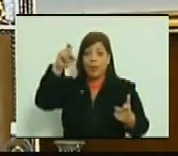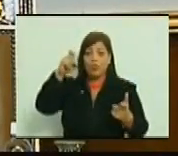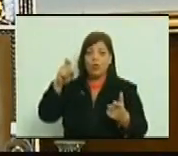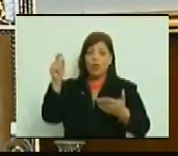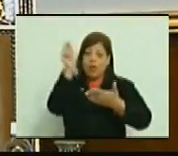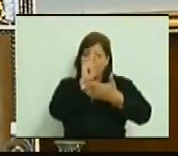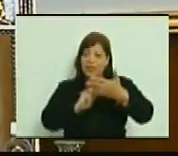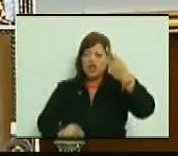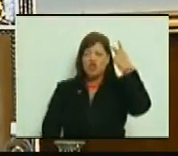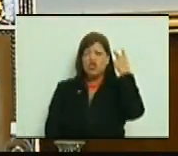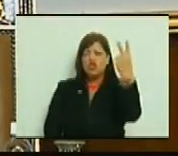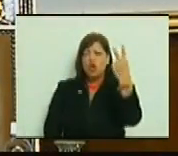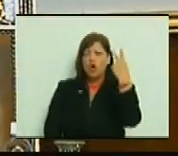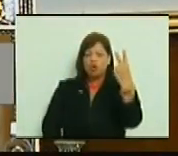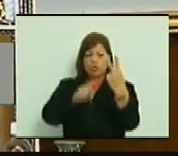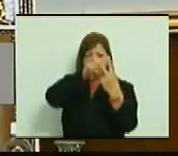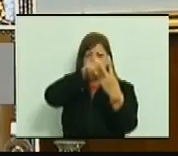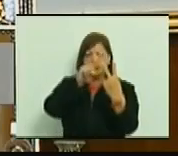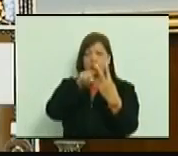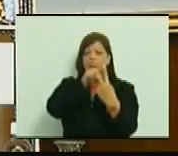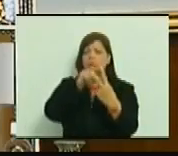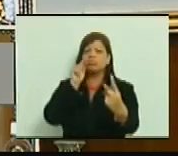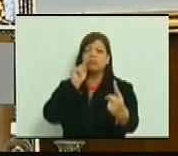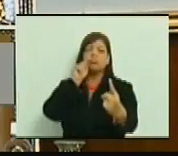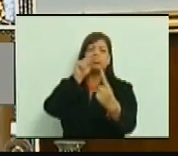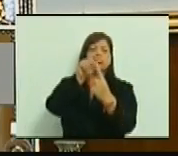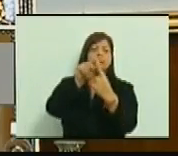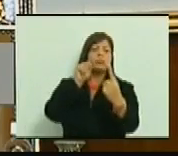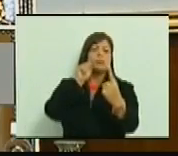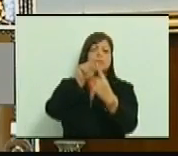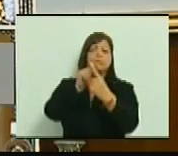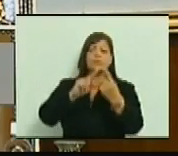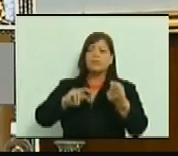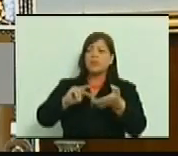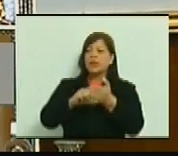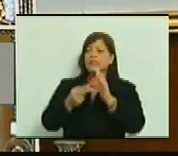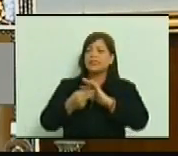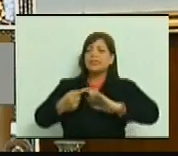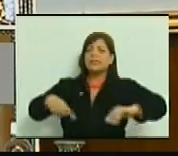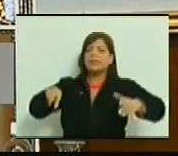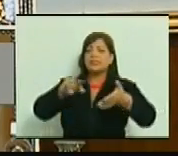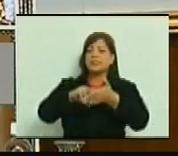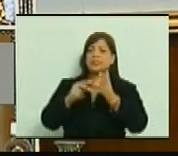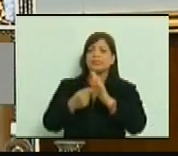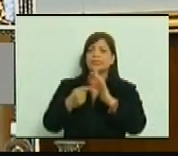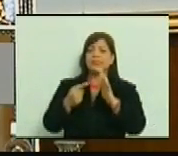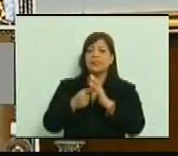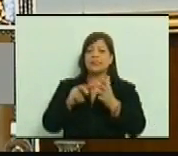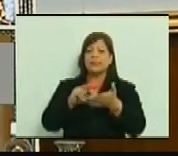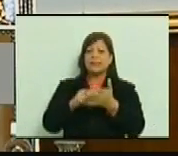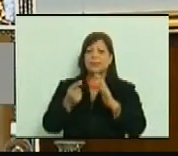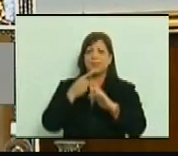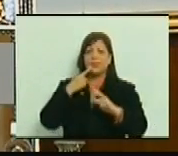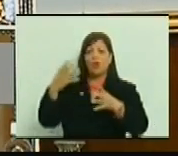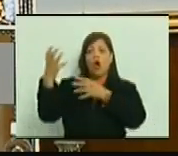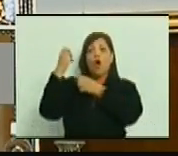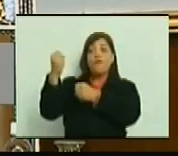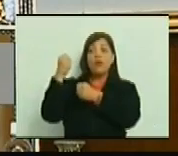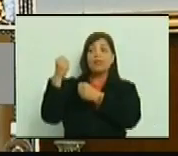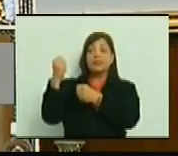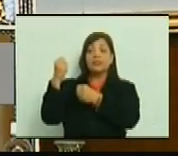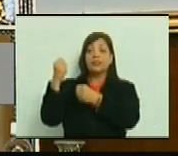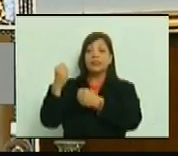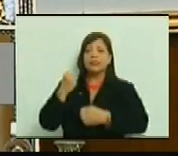dos líneas estratégicas que son las que nosotros tenemos que transitar con mucha firmeza, con mucha confianza, con